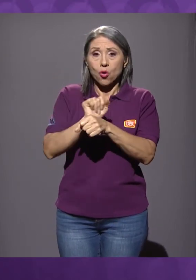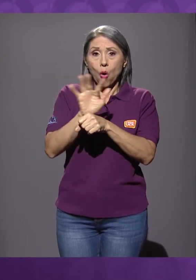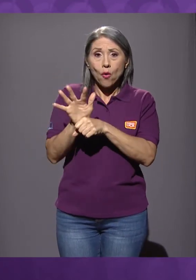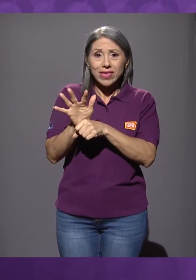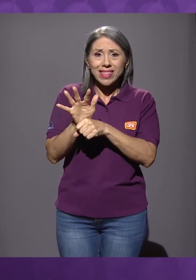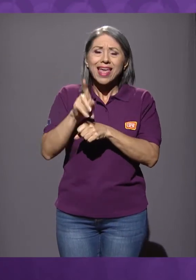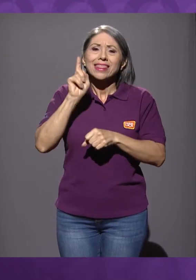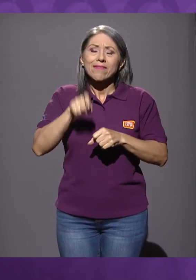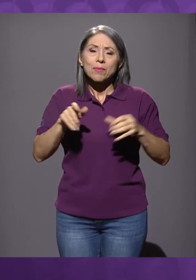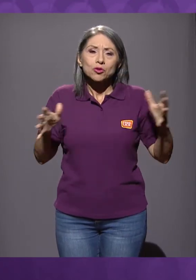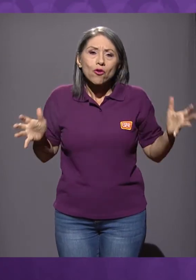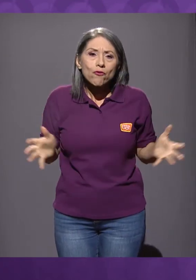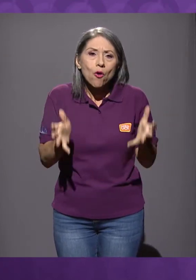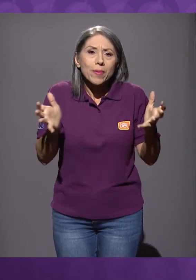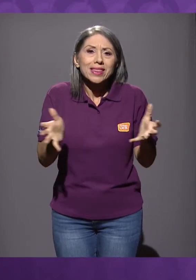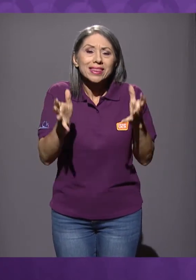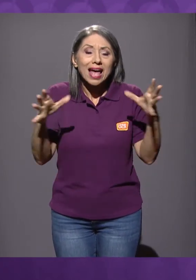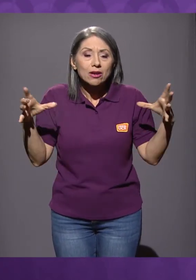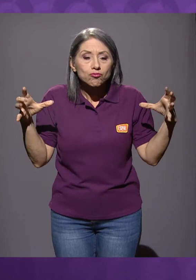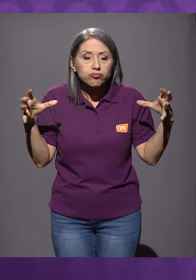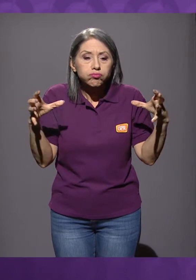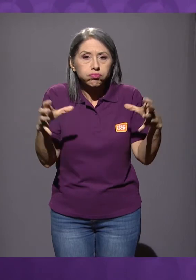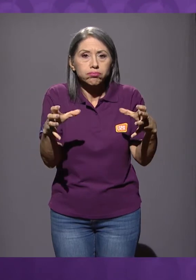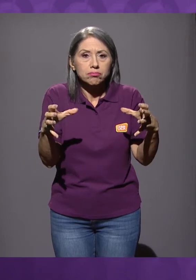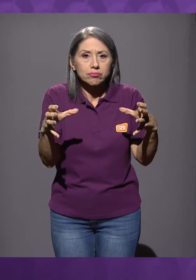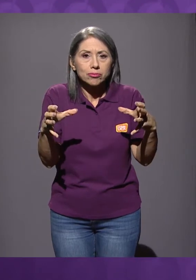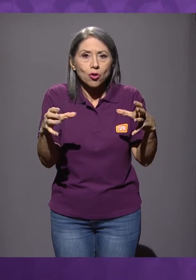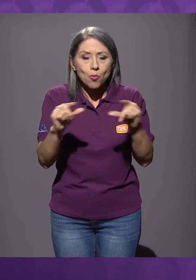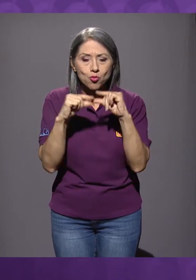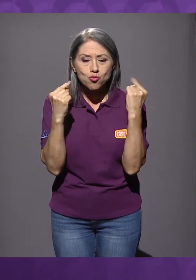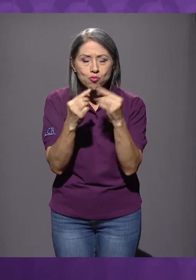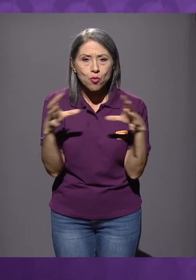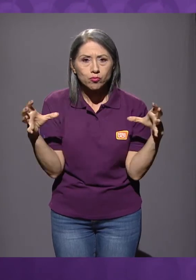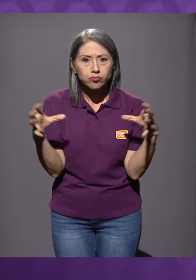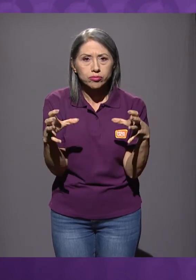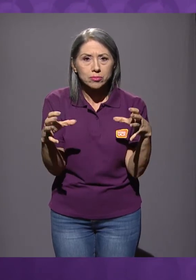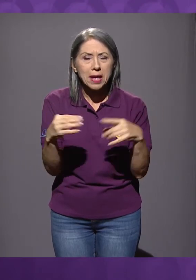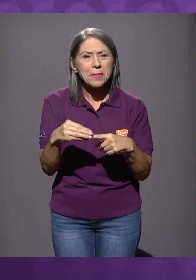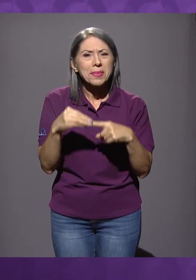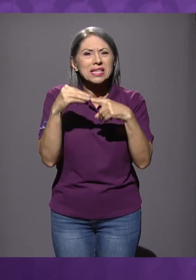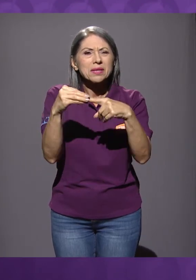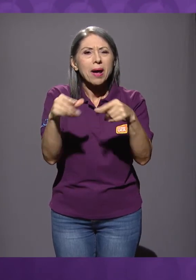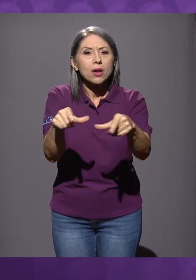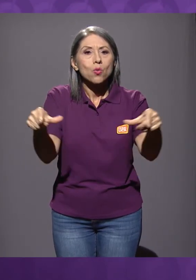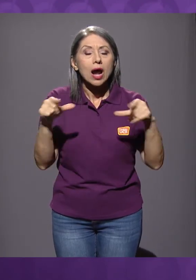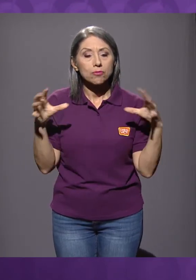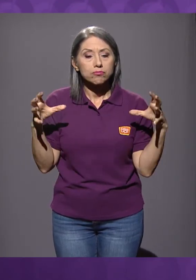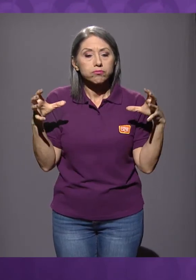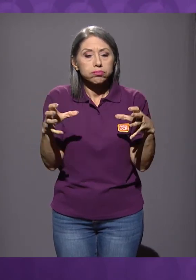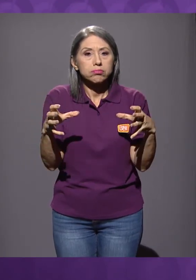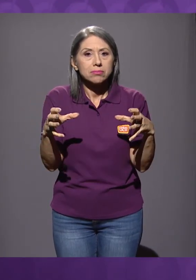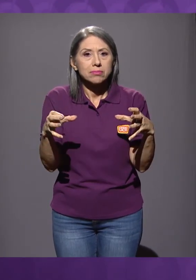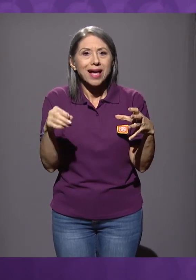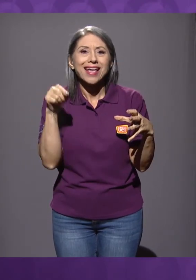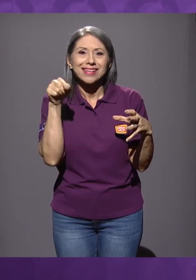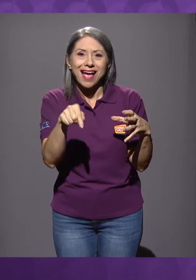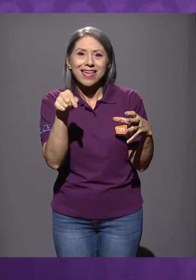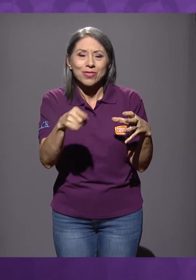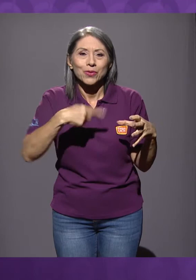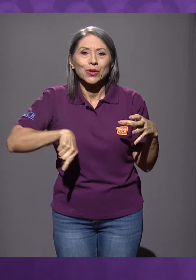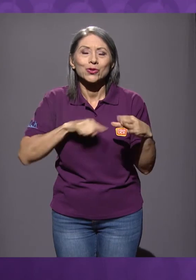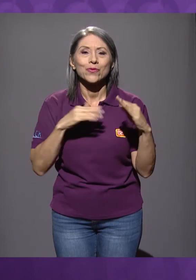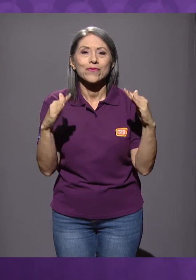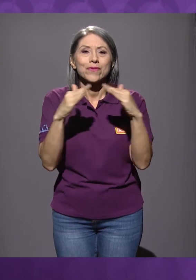definitivamente tenemos que fomentar la colectividad y la grupalidad, y nuestro principal espacio colectivo es ese espacio donde habitamos con